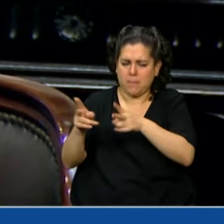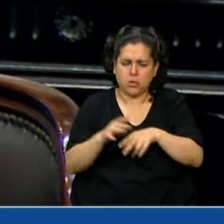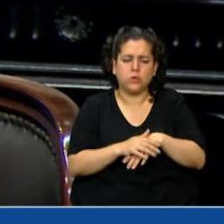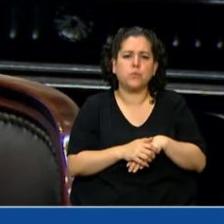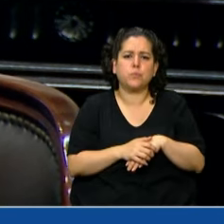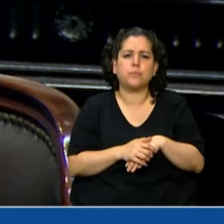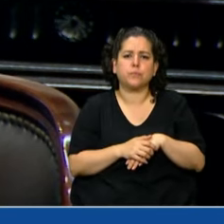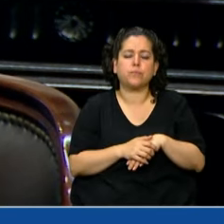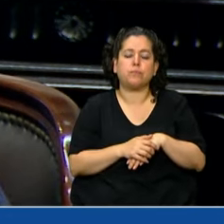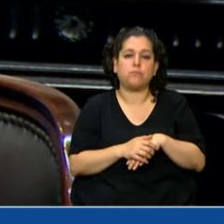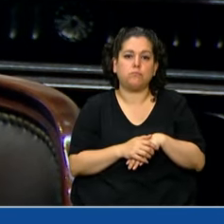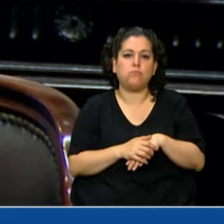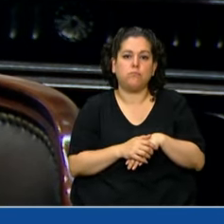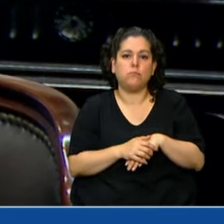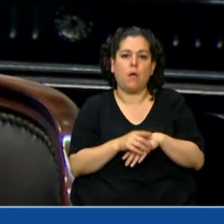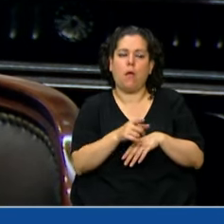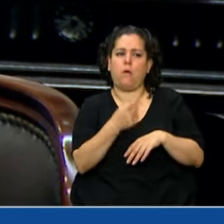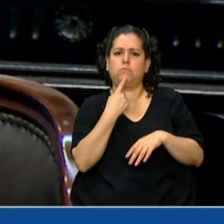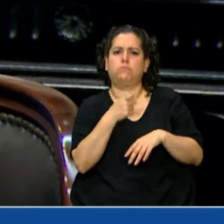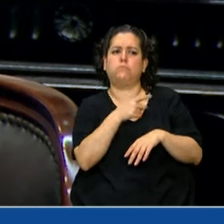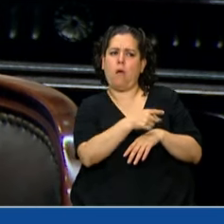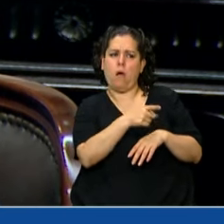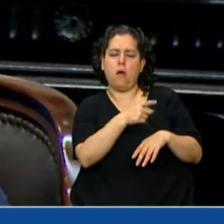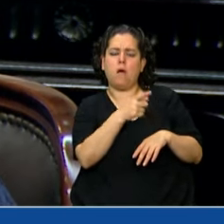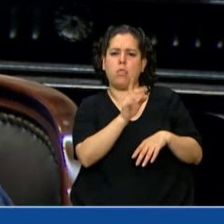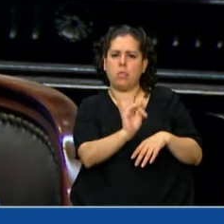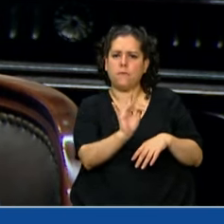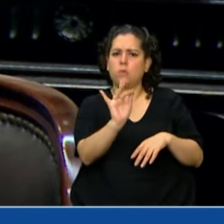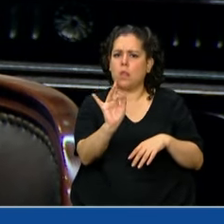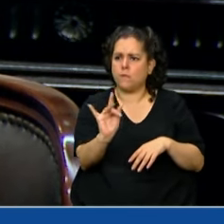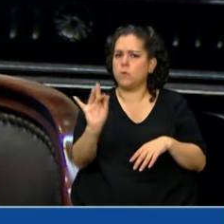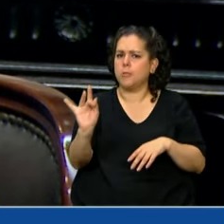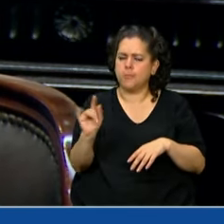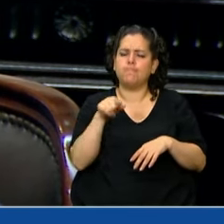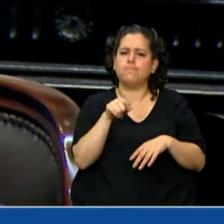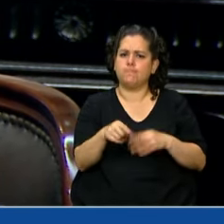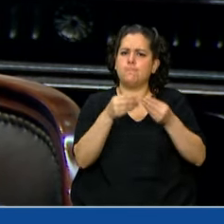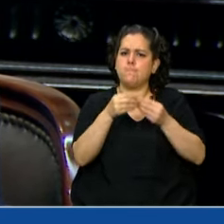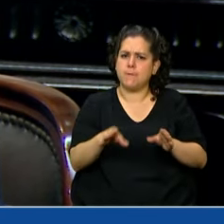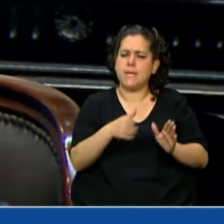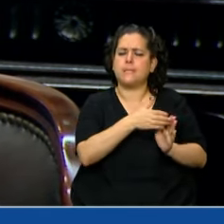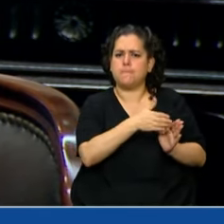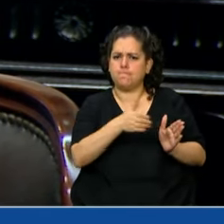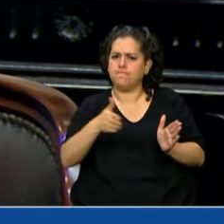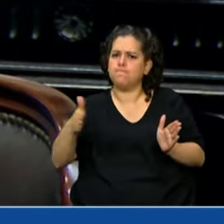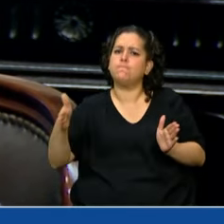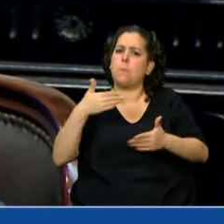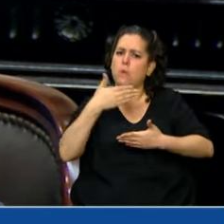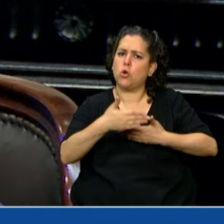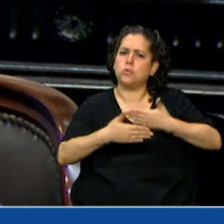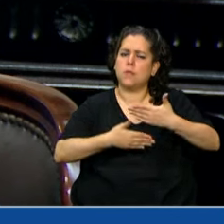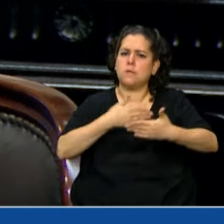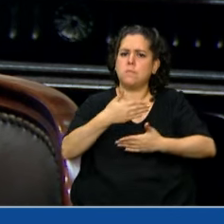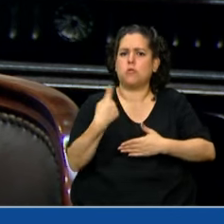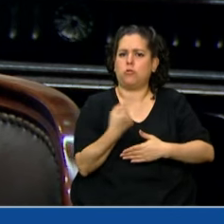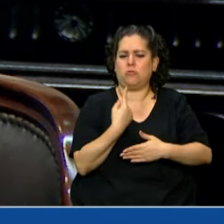advertidas advertidos de estas dificultades bueno comenzó un largo procedimiento aquí en